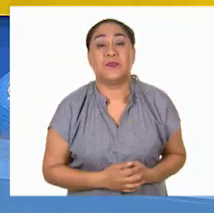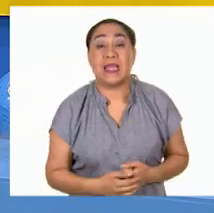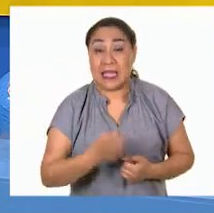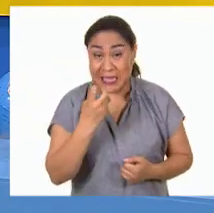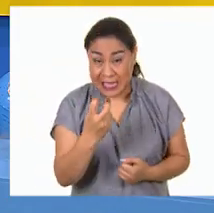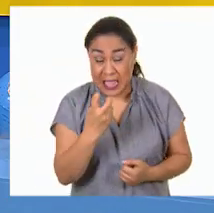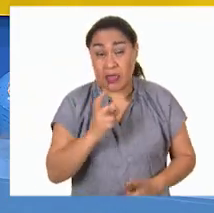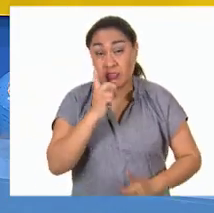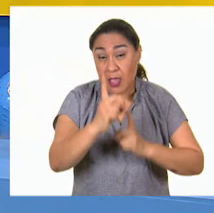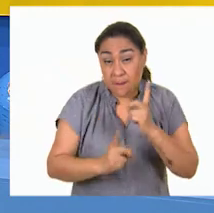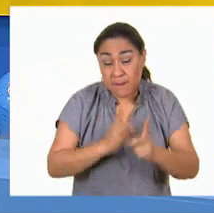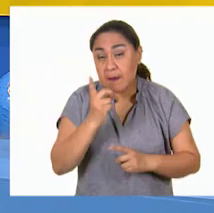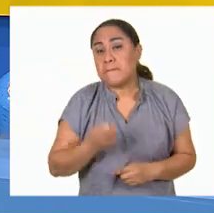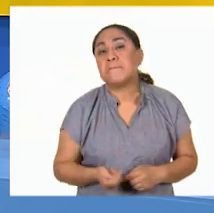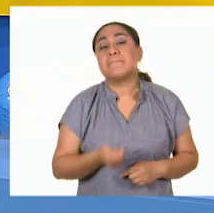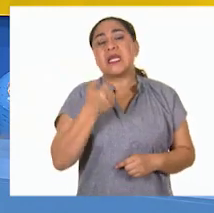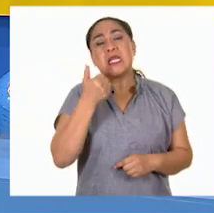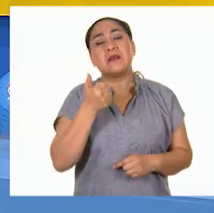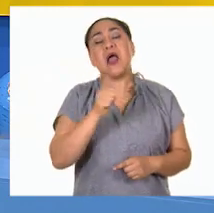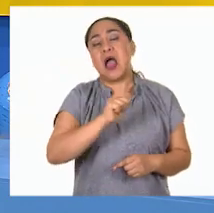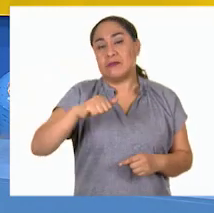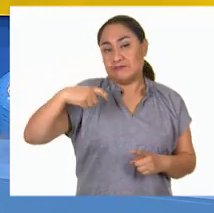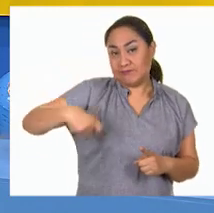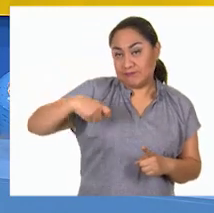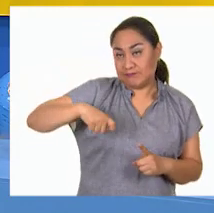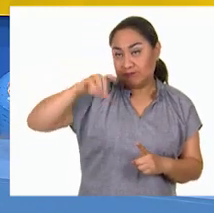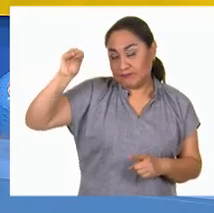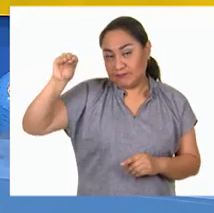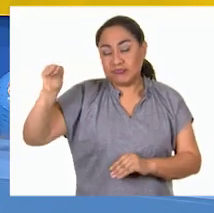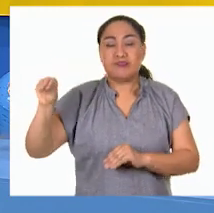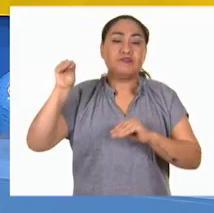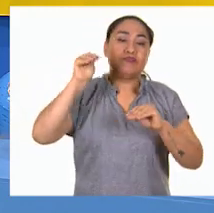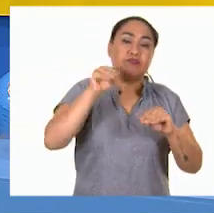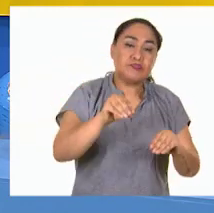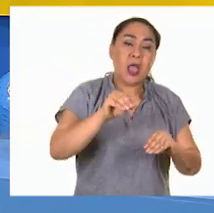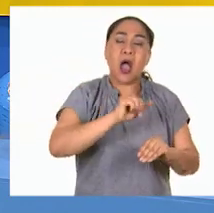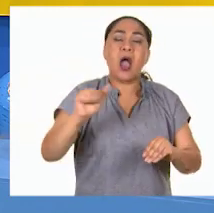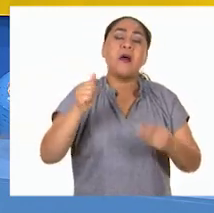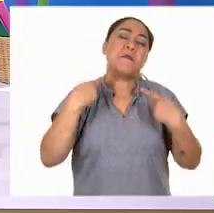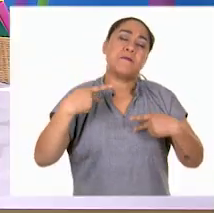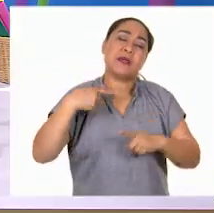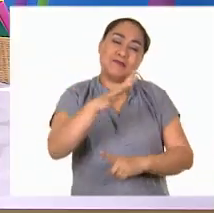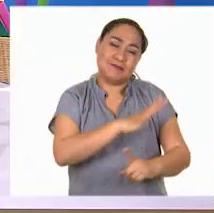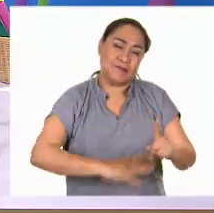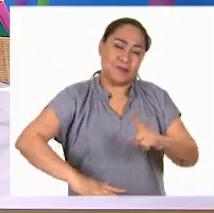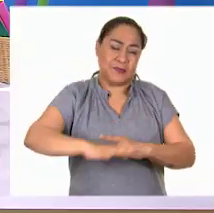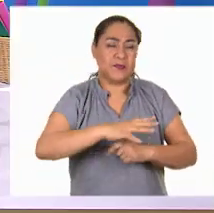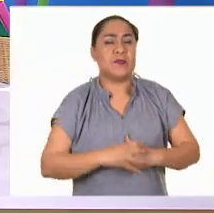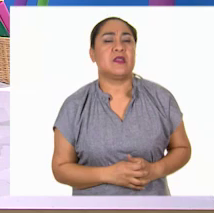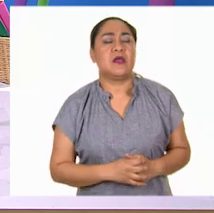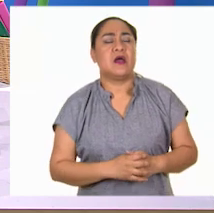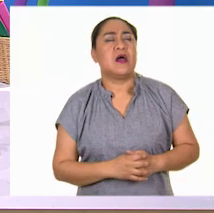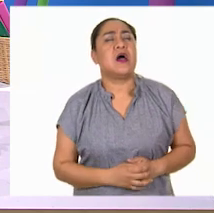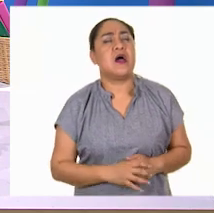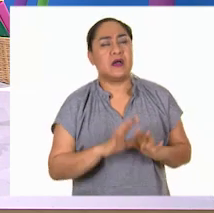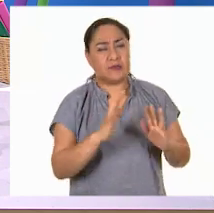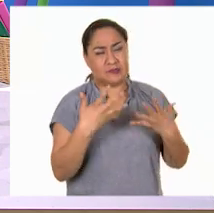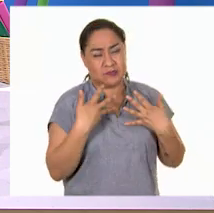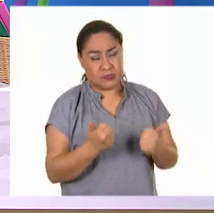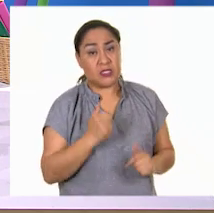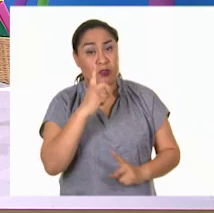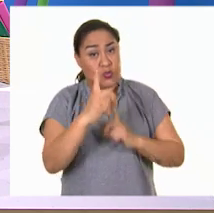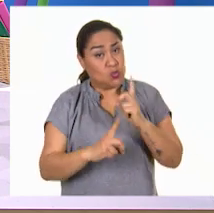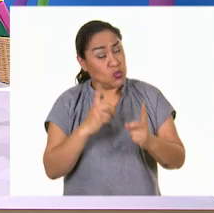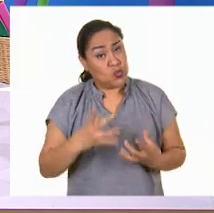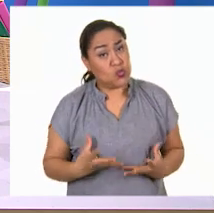estos deportes primero los practicaron las clases altas y de ahí se transmitieron a la sociedad en general. Entonces, ¿fueron muchos los deportes